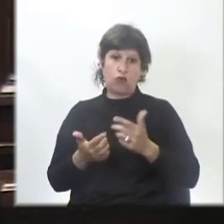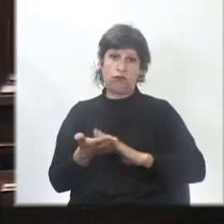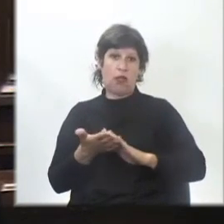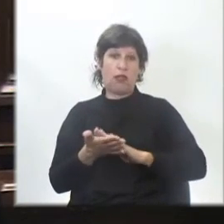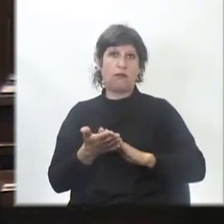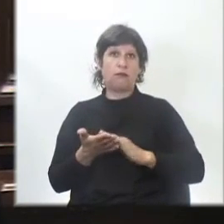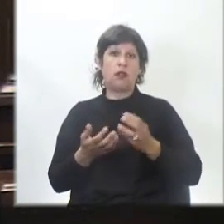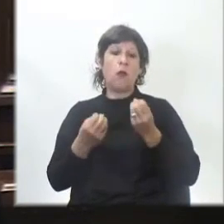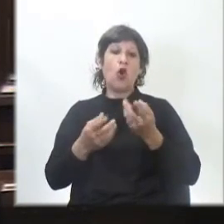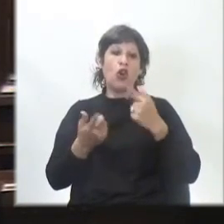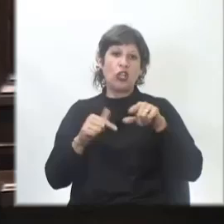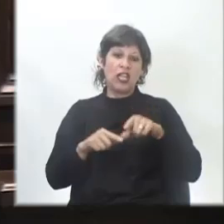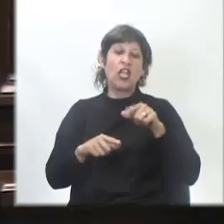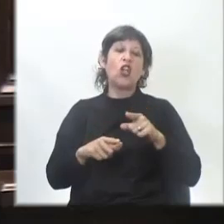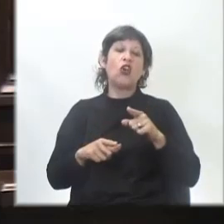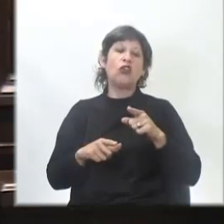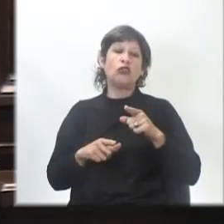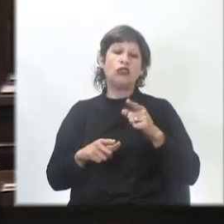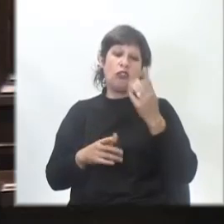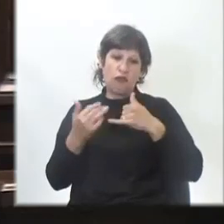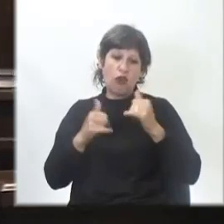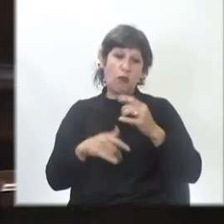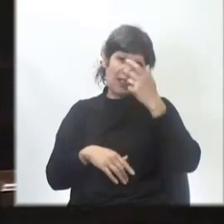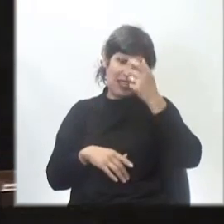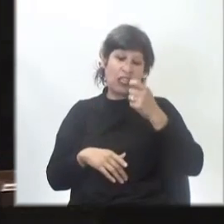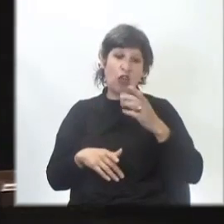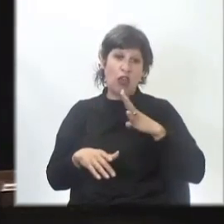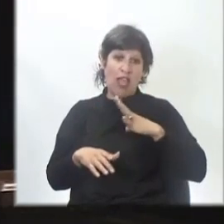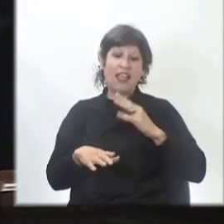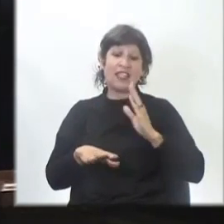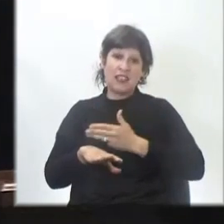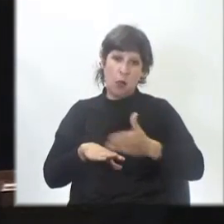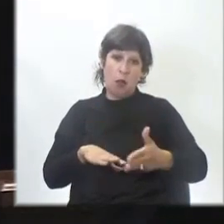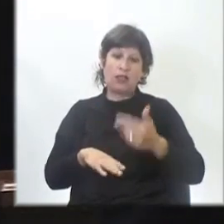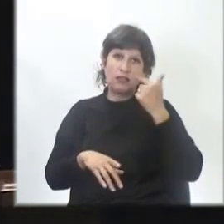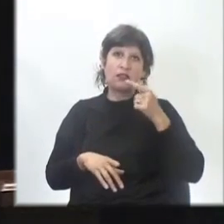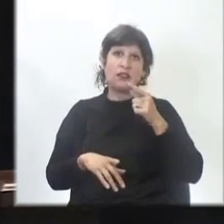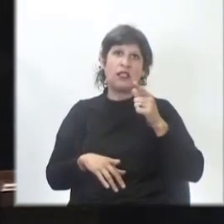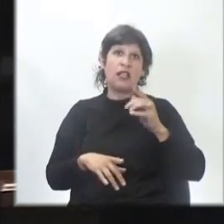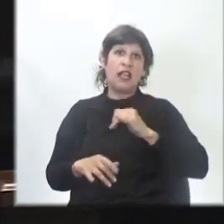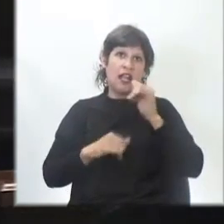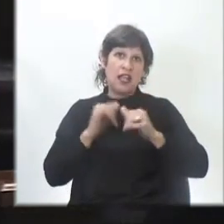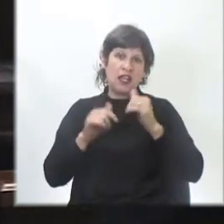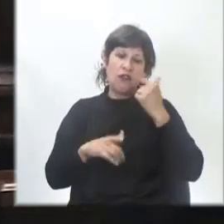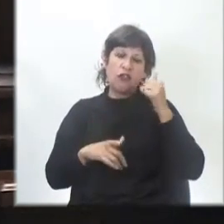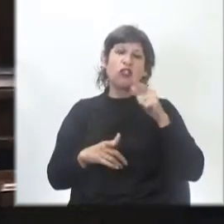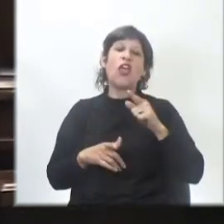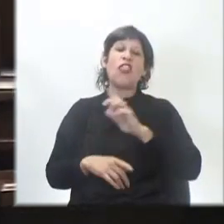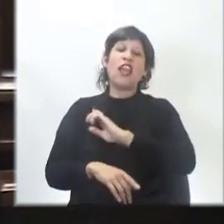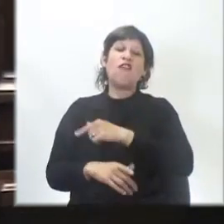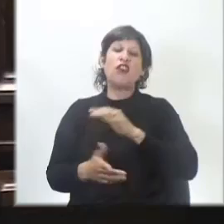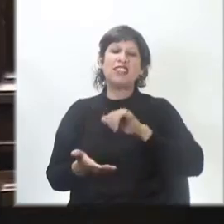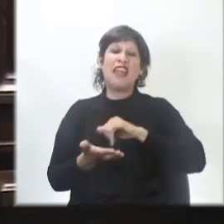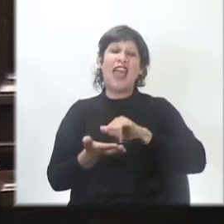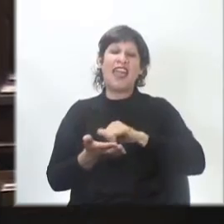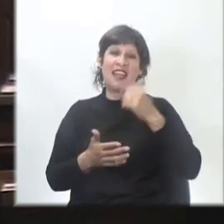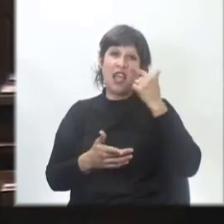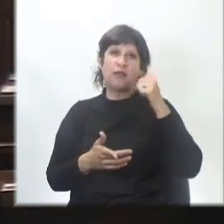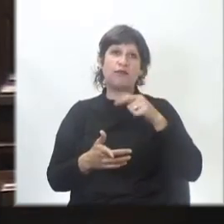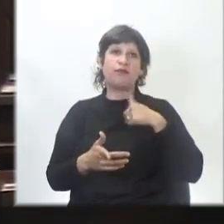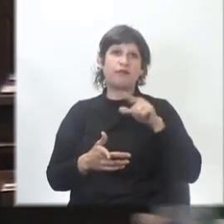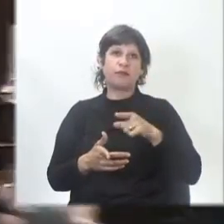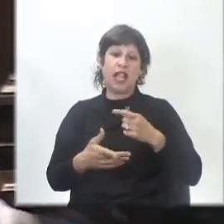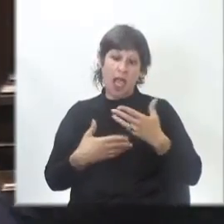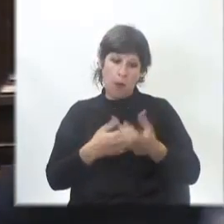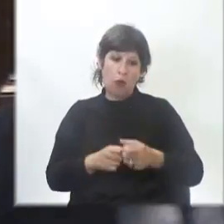hay son posteriores. El informe de la Comisión de Adjudicaciones de la Fuerza Aérea, que se expresa a favor